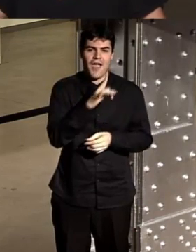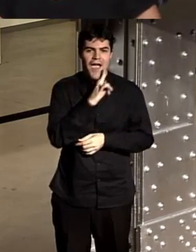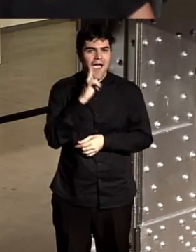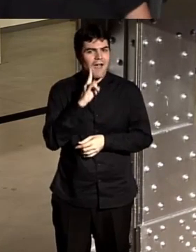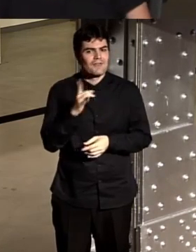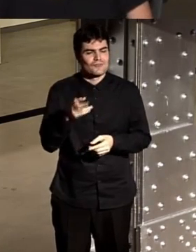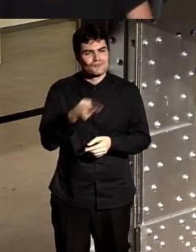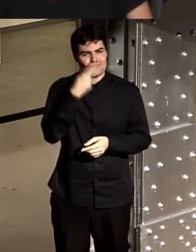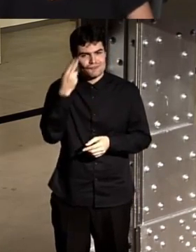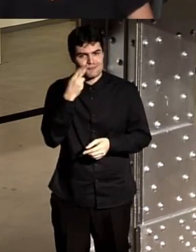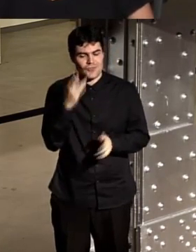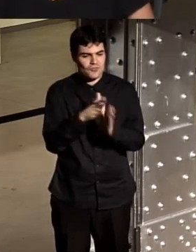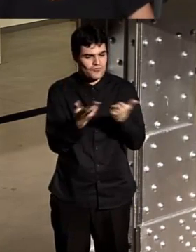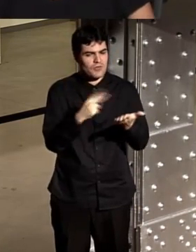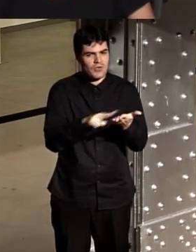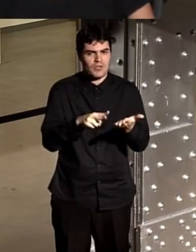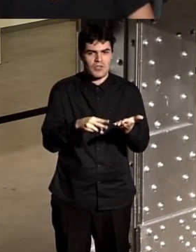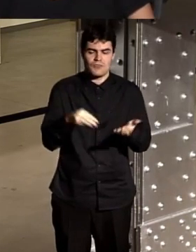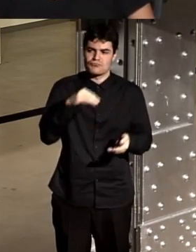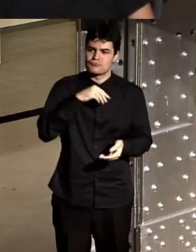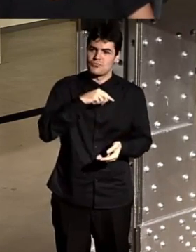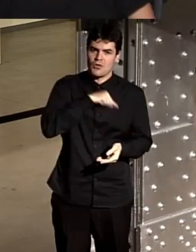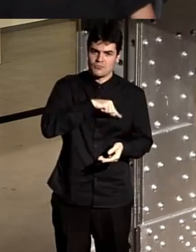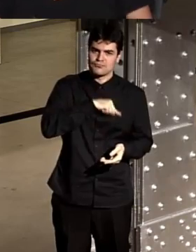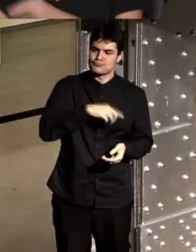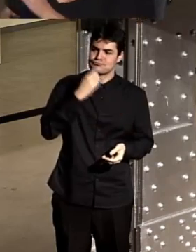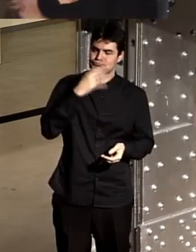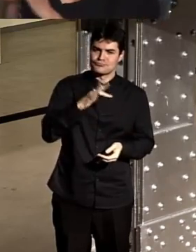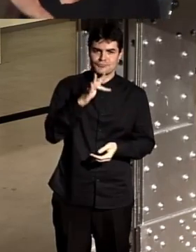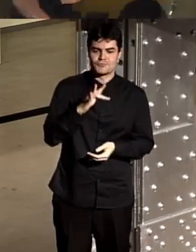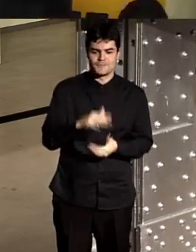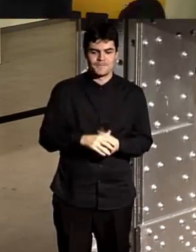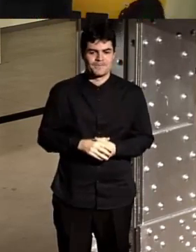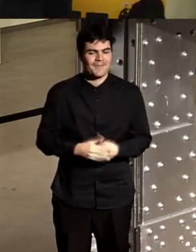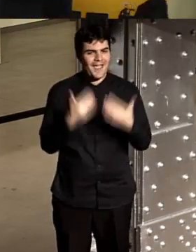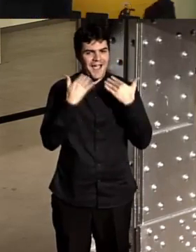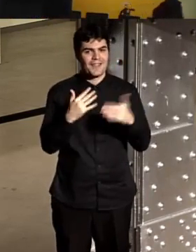Es uno de estos libros que te enriquece. O sea que, adelante. Muchas gracias. Gracias.